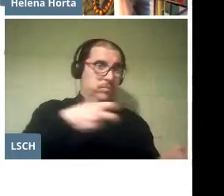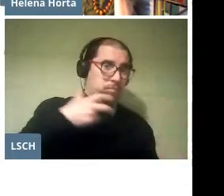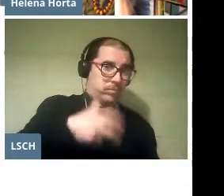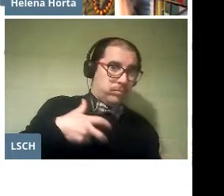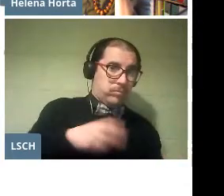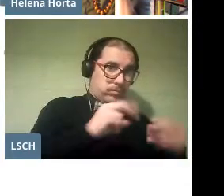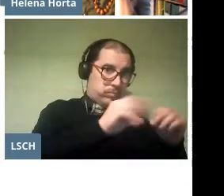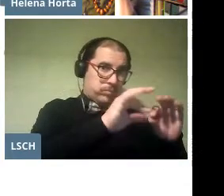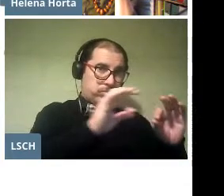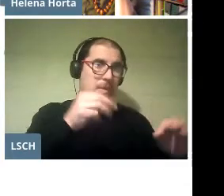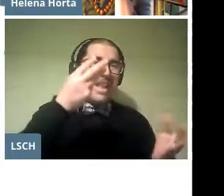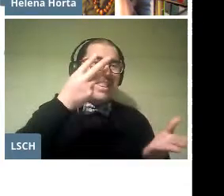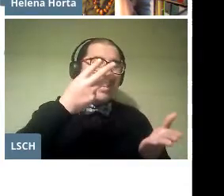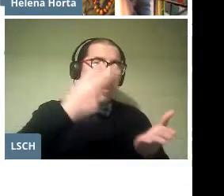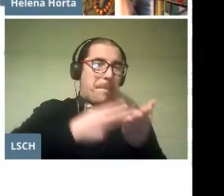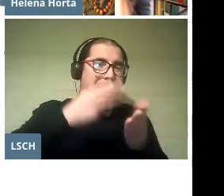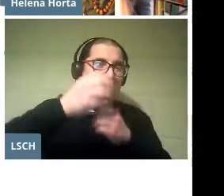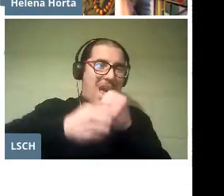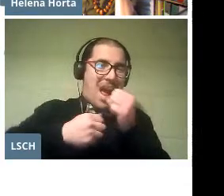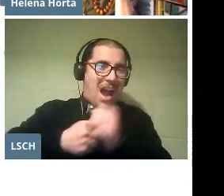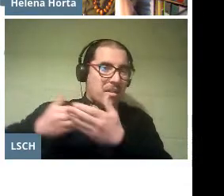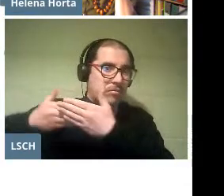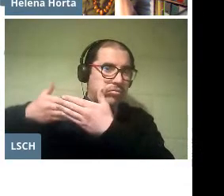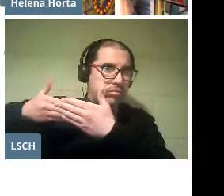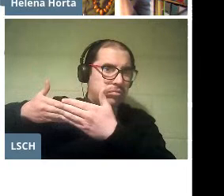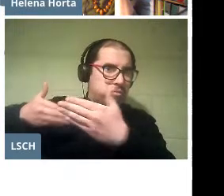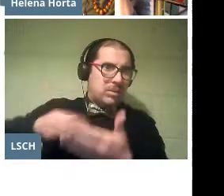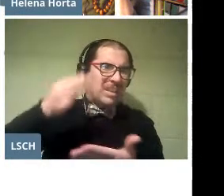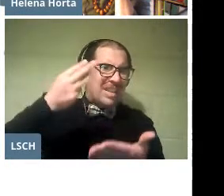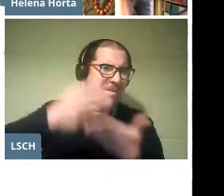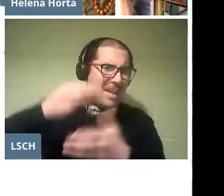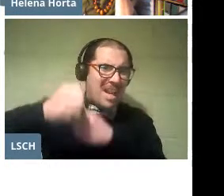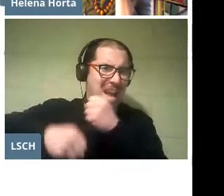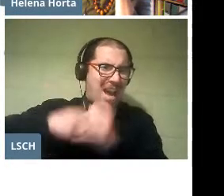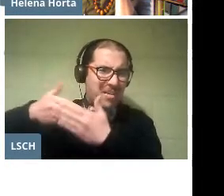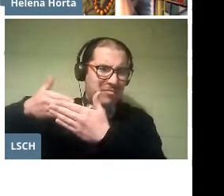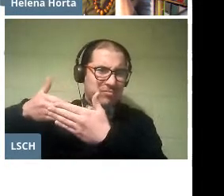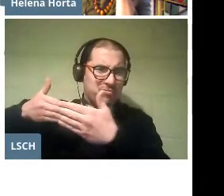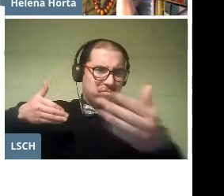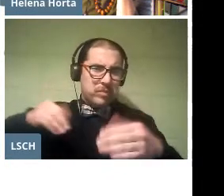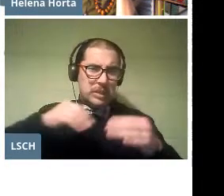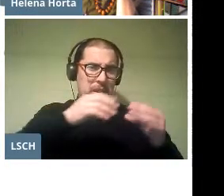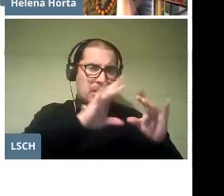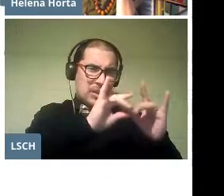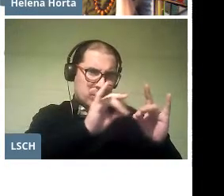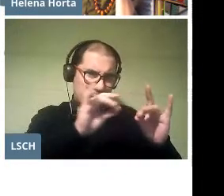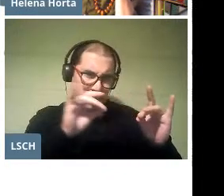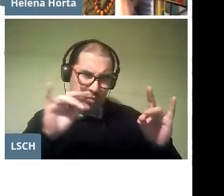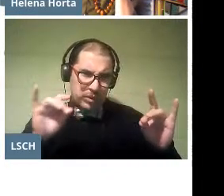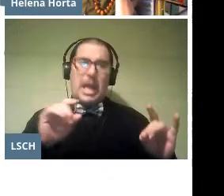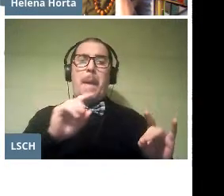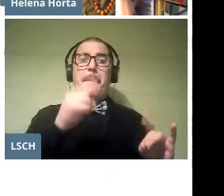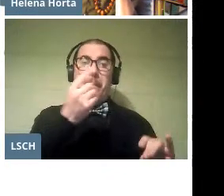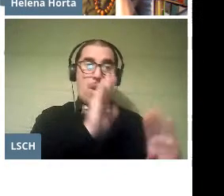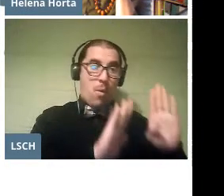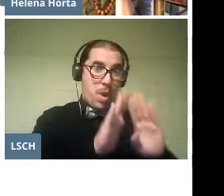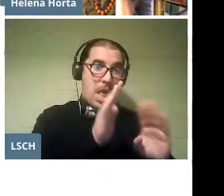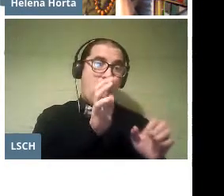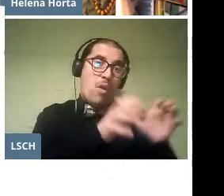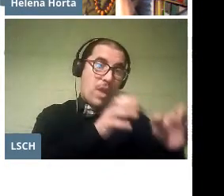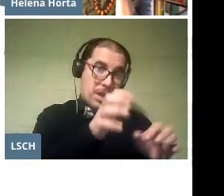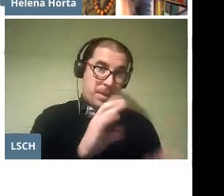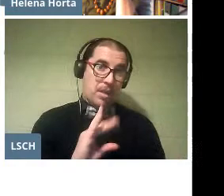3 milenios y que obviamente necesitó inicialmente la domesticación de